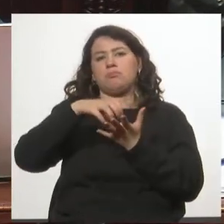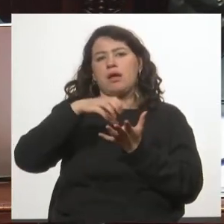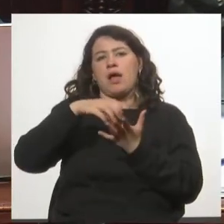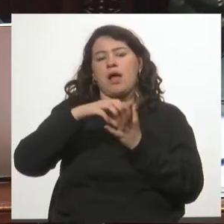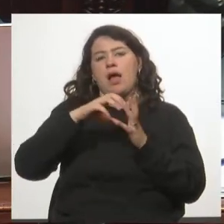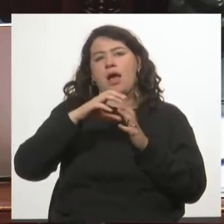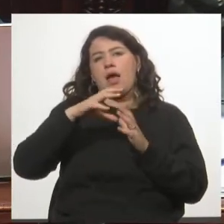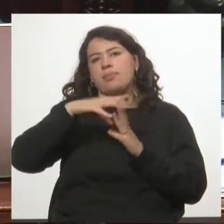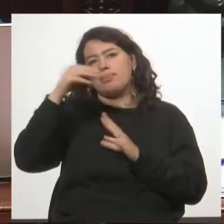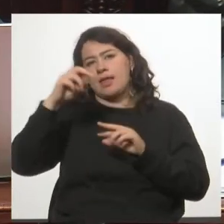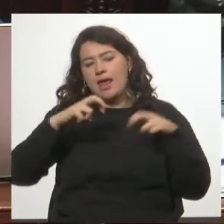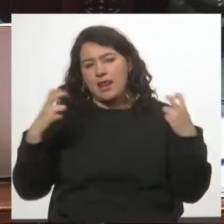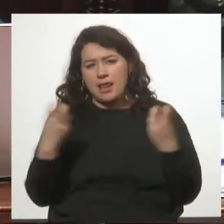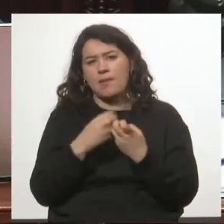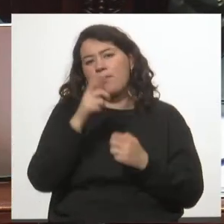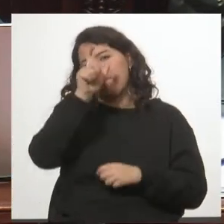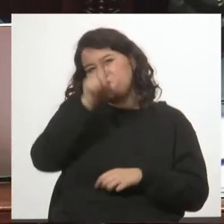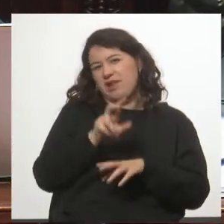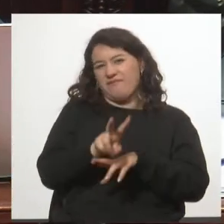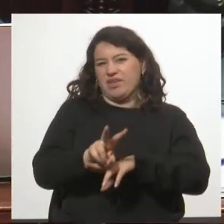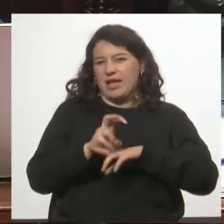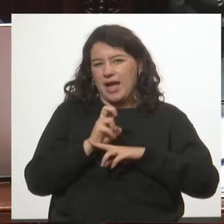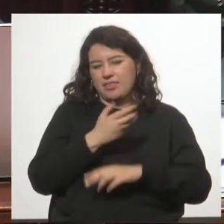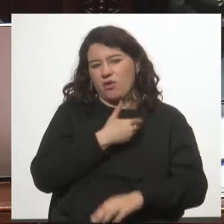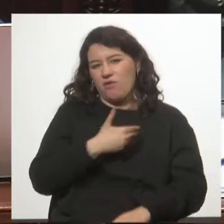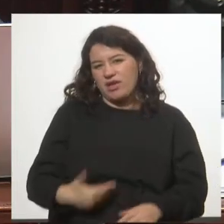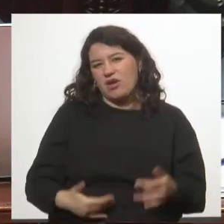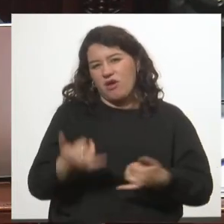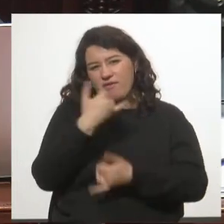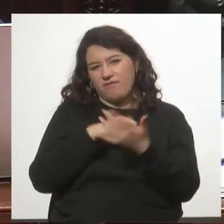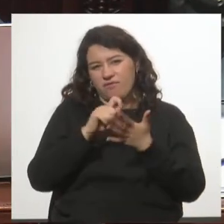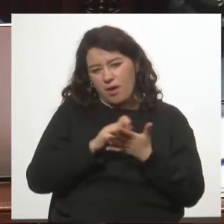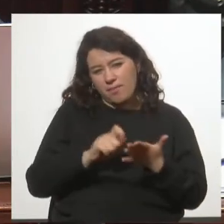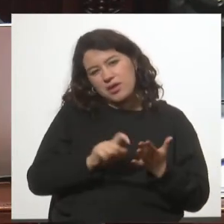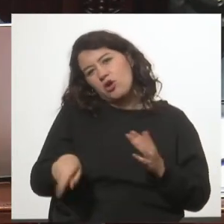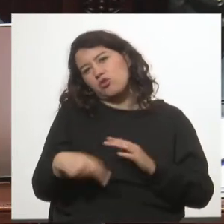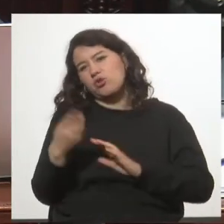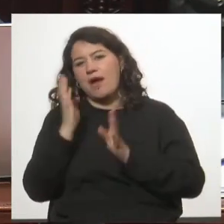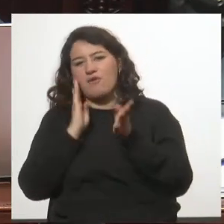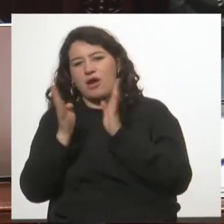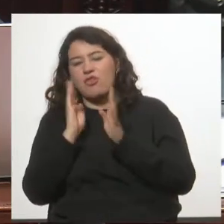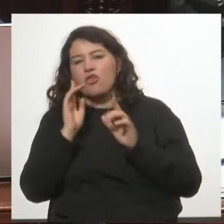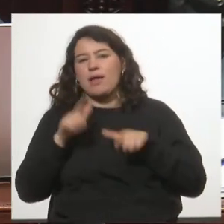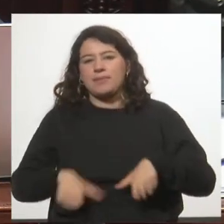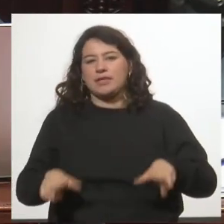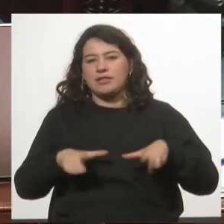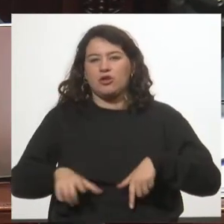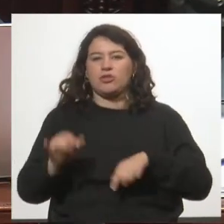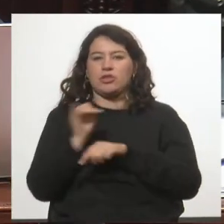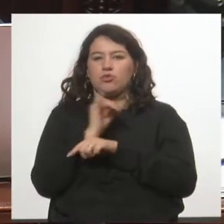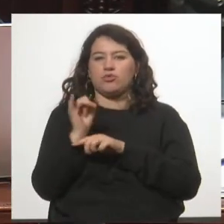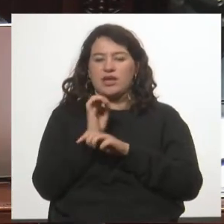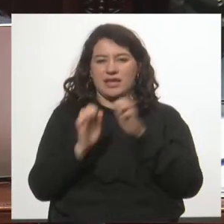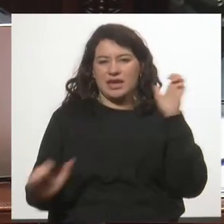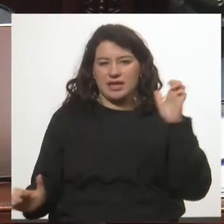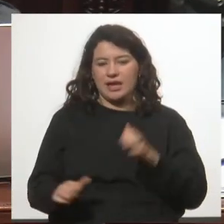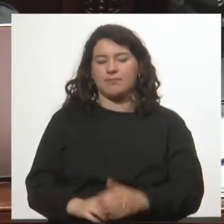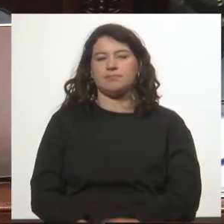hizo referencia a este informe igual que algún otro abogado del ministerio de industria y energía